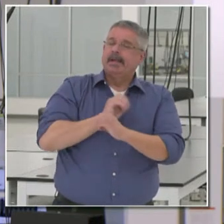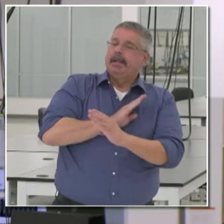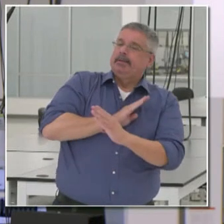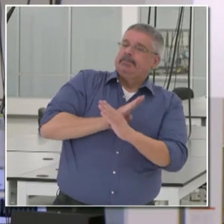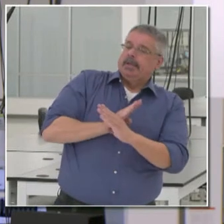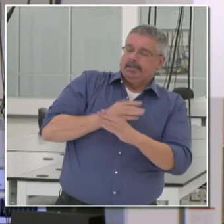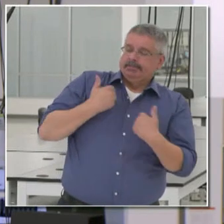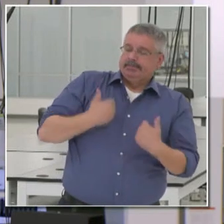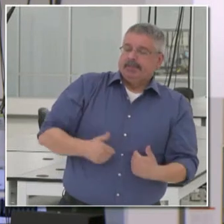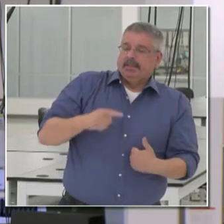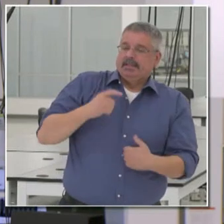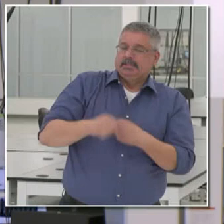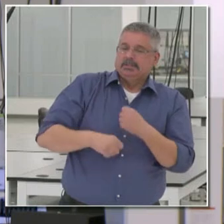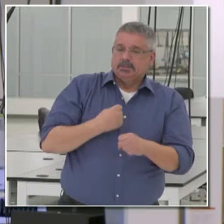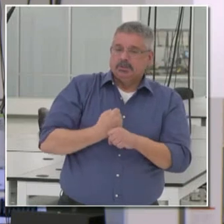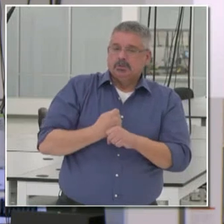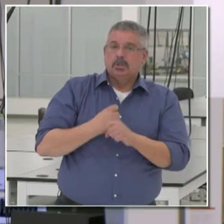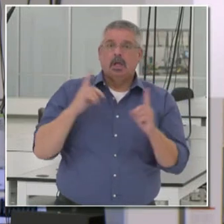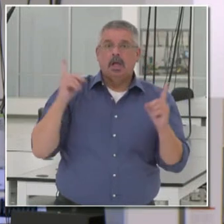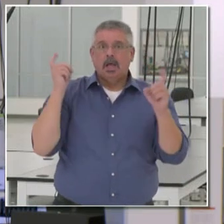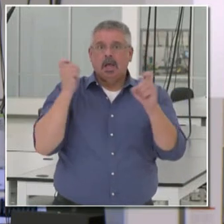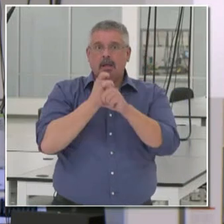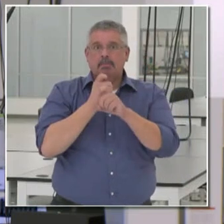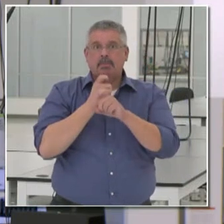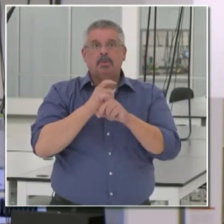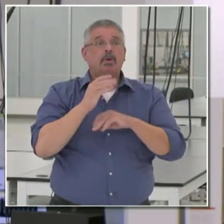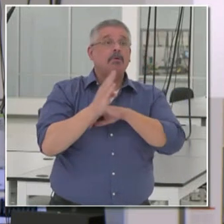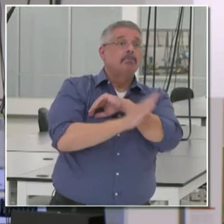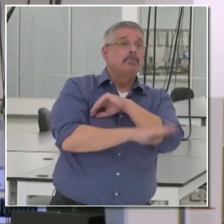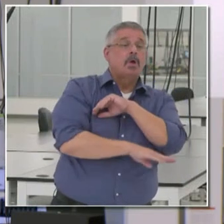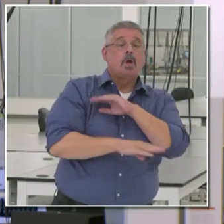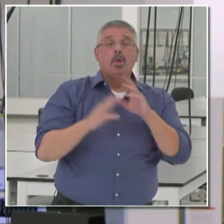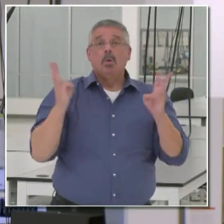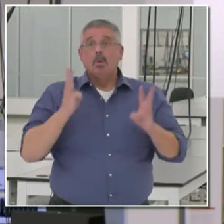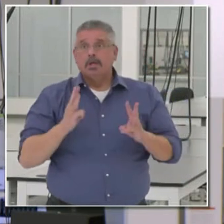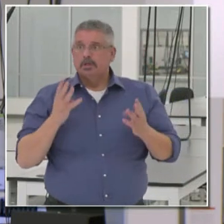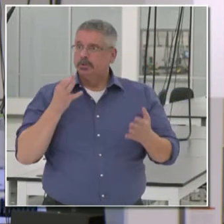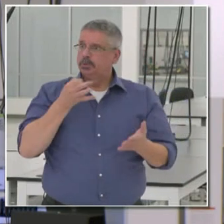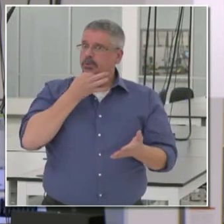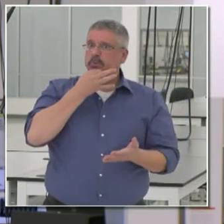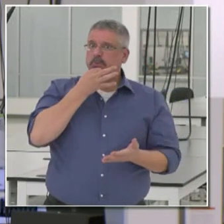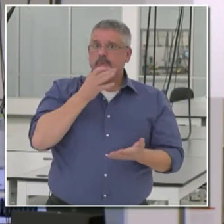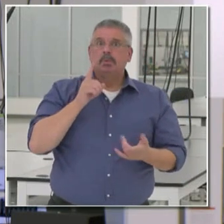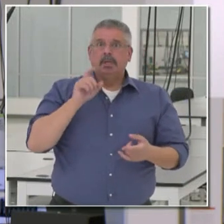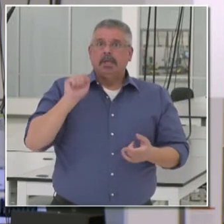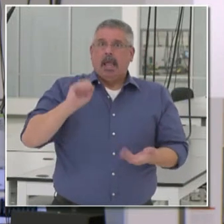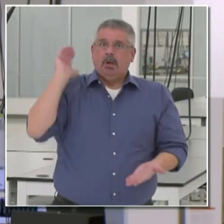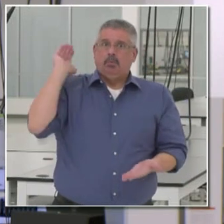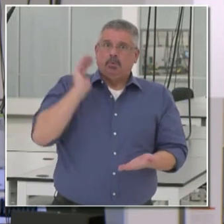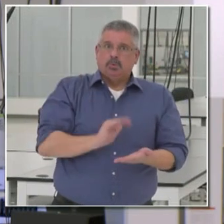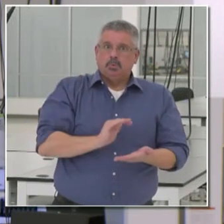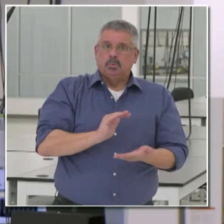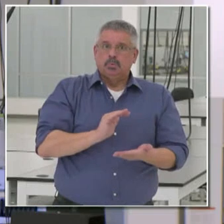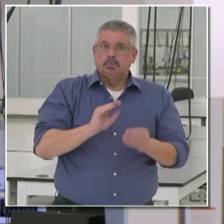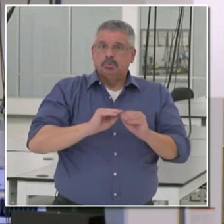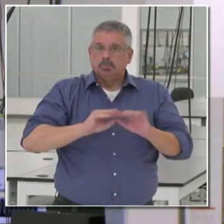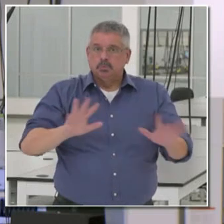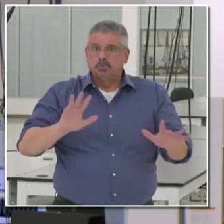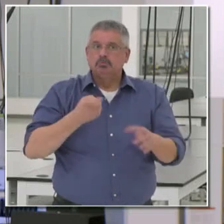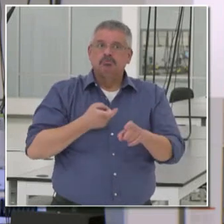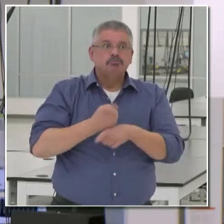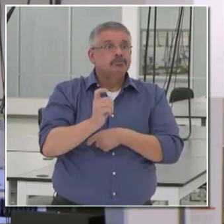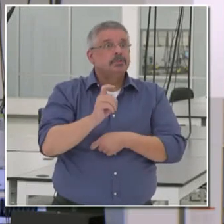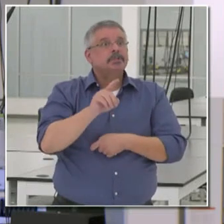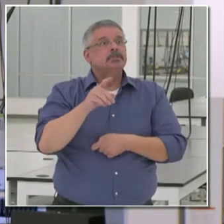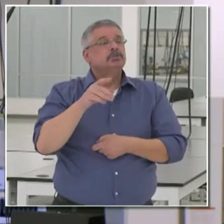esta vacuna puede ser clave para su defensa este año tenemos un invierno complicado y debemos hacer todo lo posible